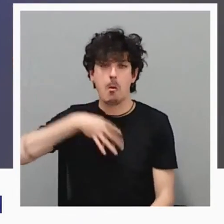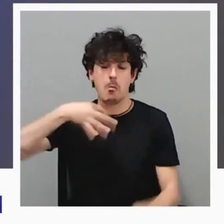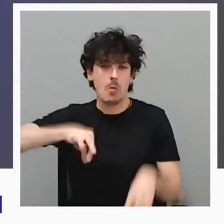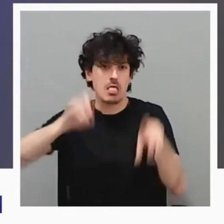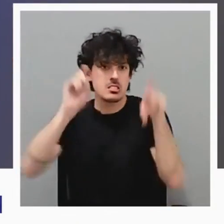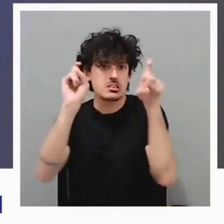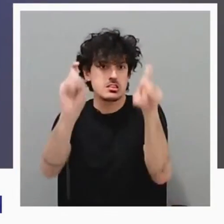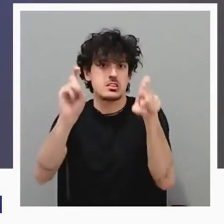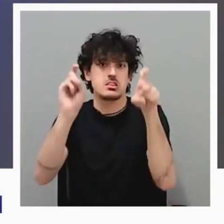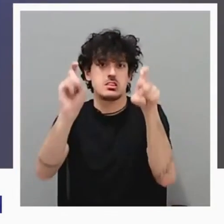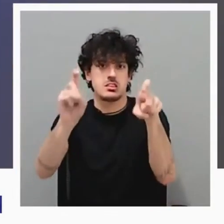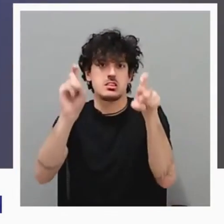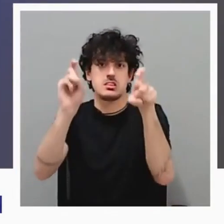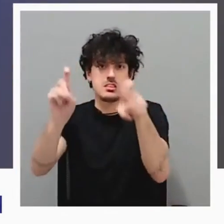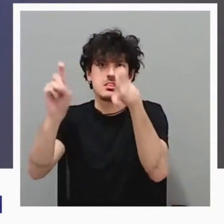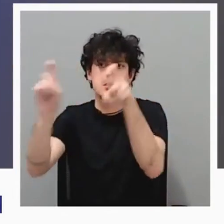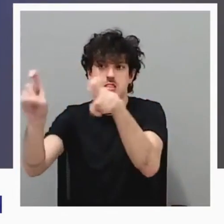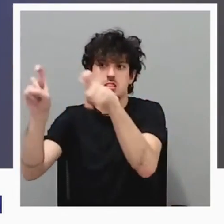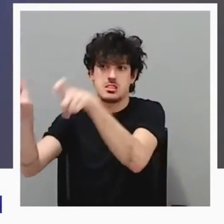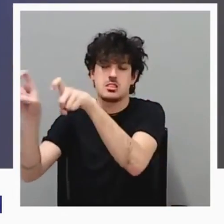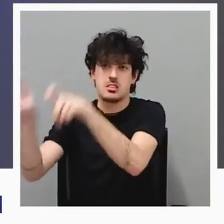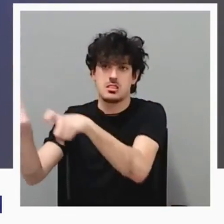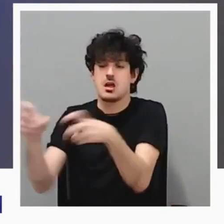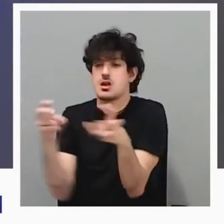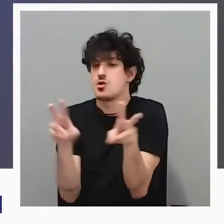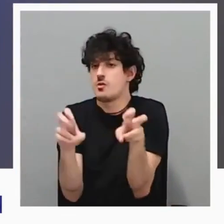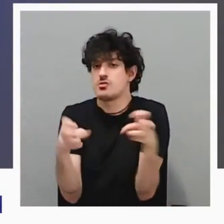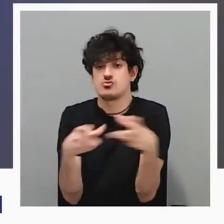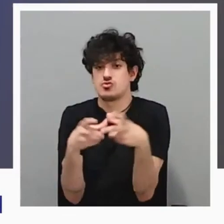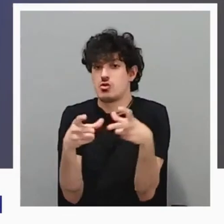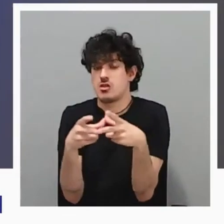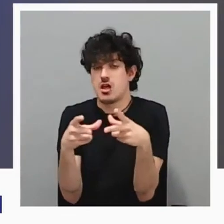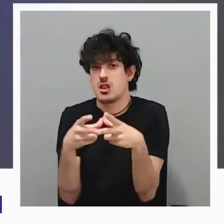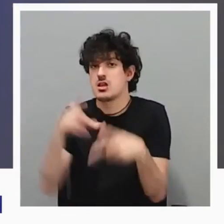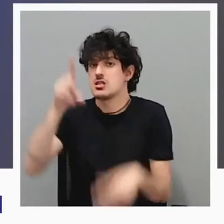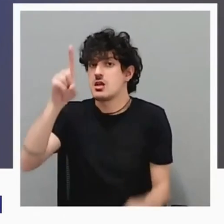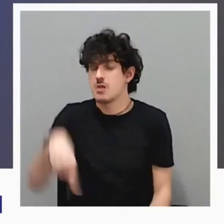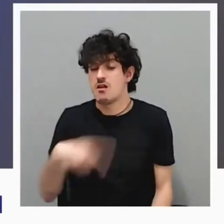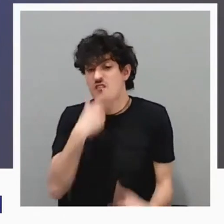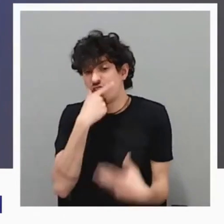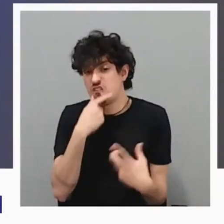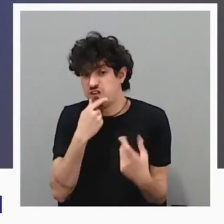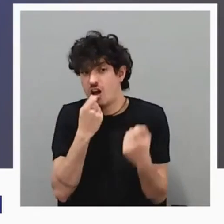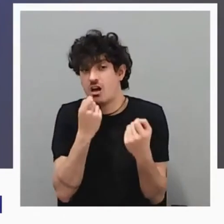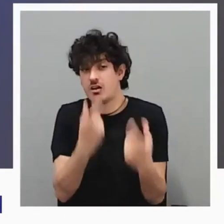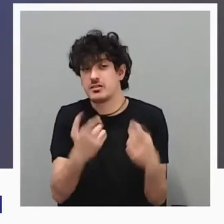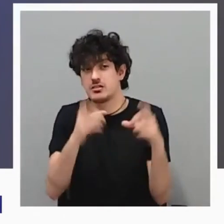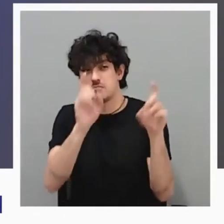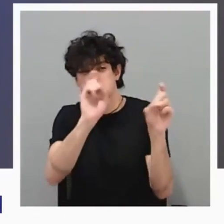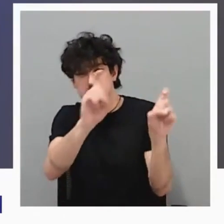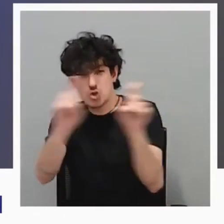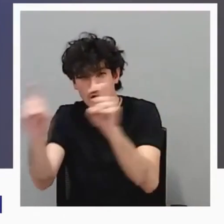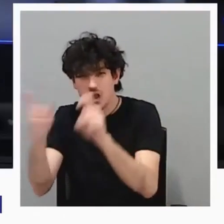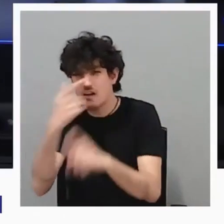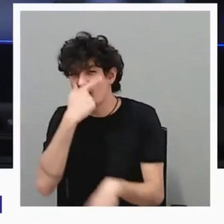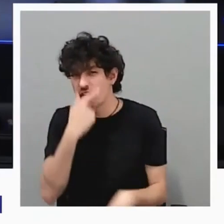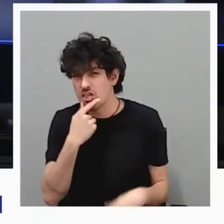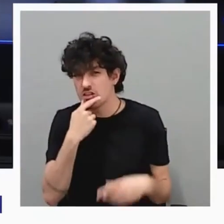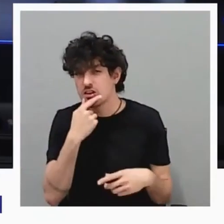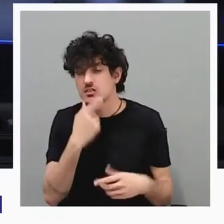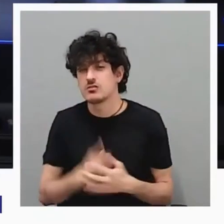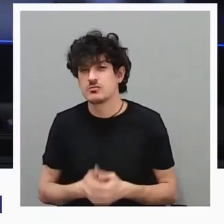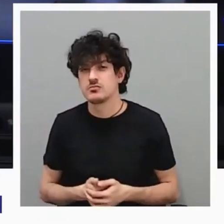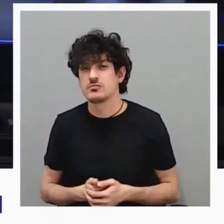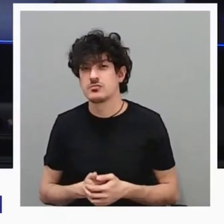incubadoras de innovación social y también facilitadoras de mentoría para muchos casos. Buenos días.